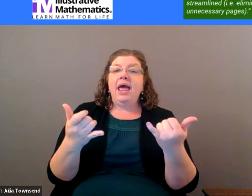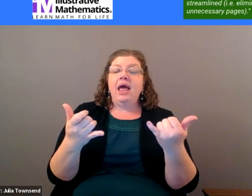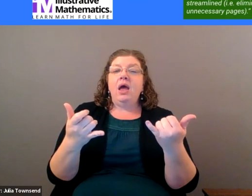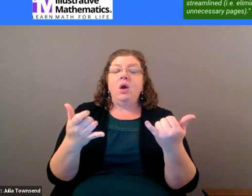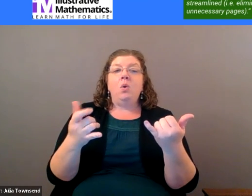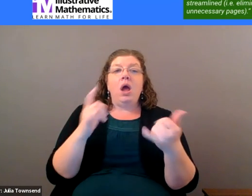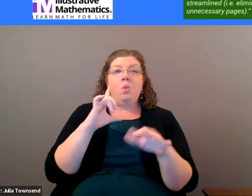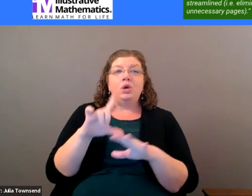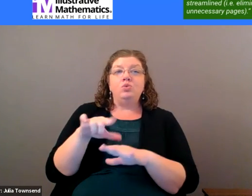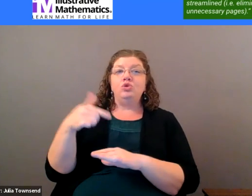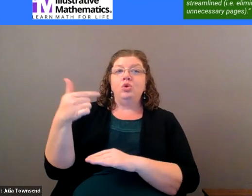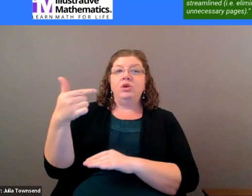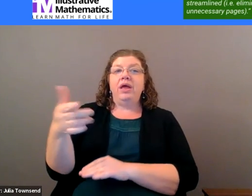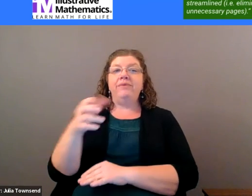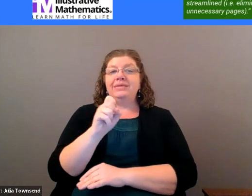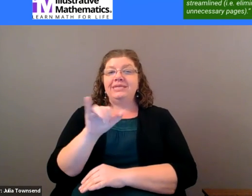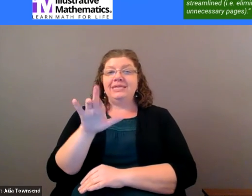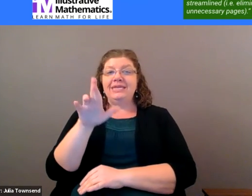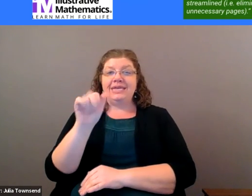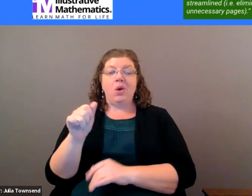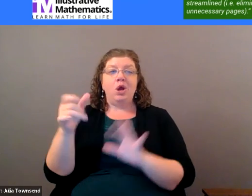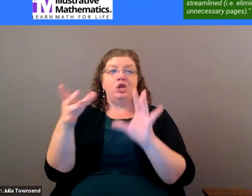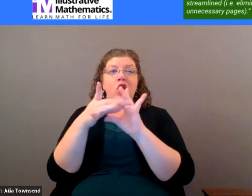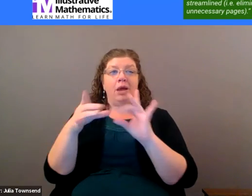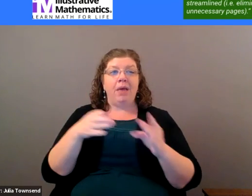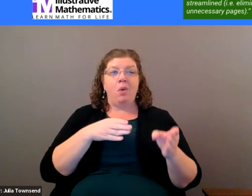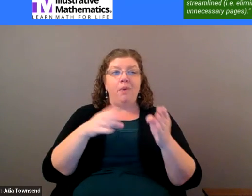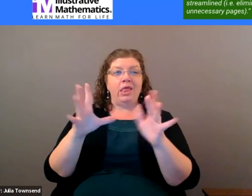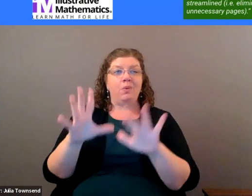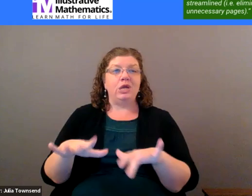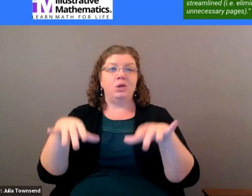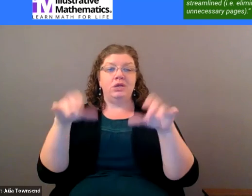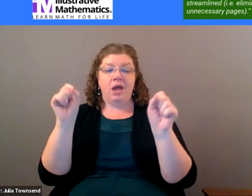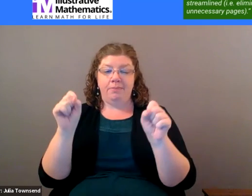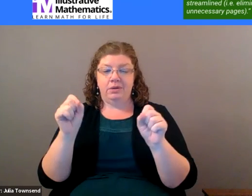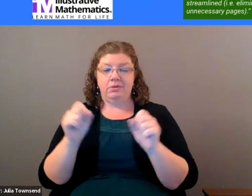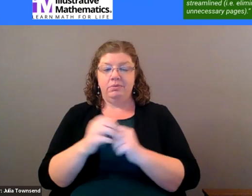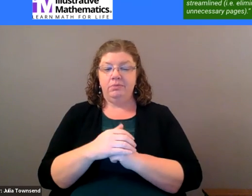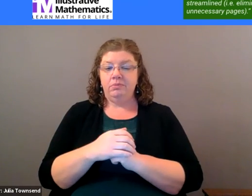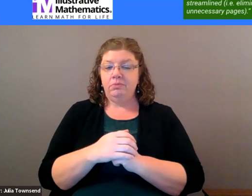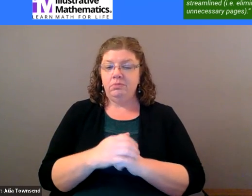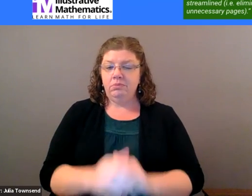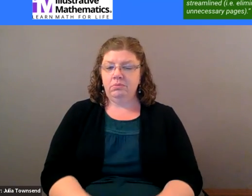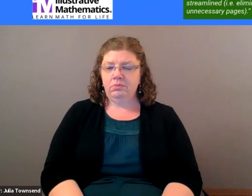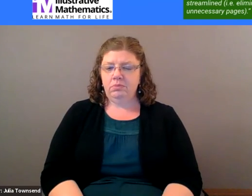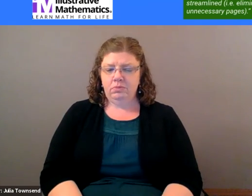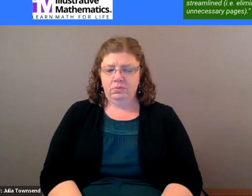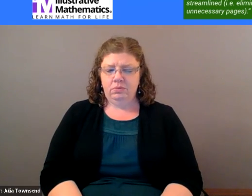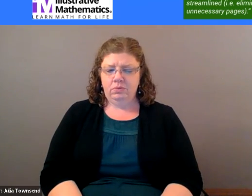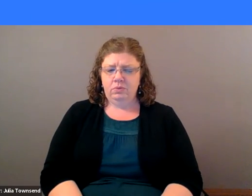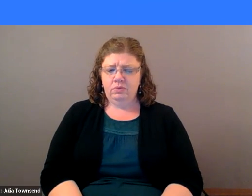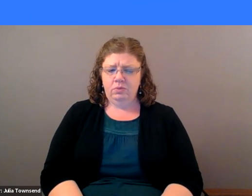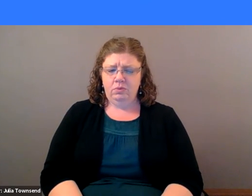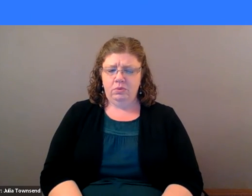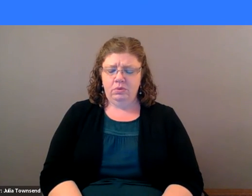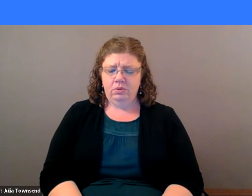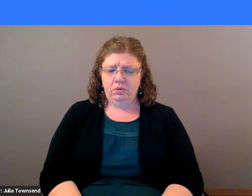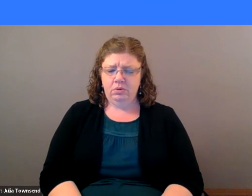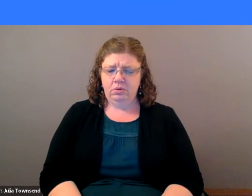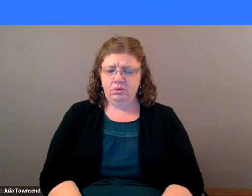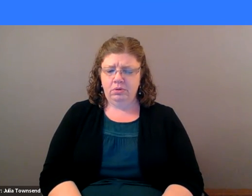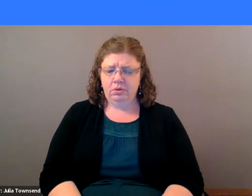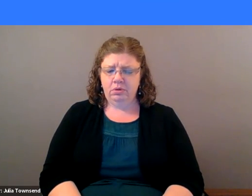Y ahora me gustaría pedirle a Sierra que hable sobre el camino hacia la adopción para estos